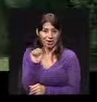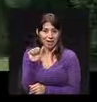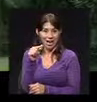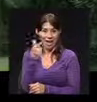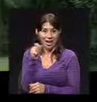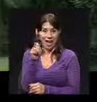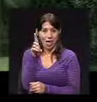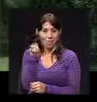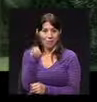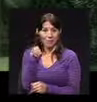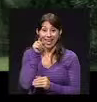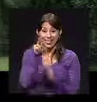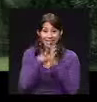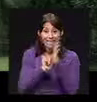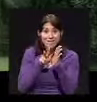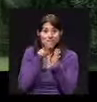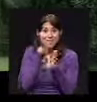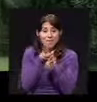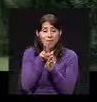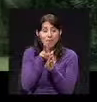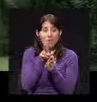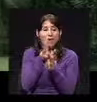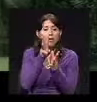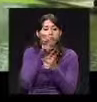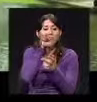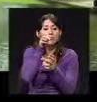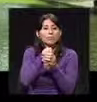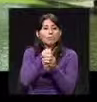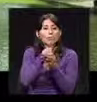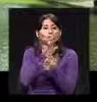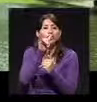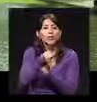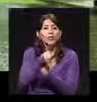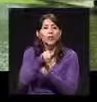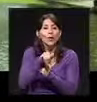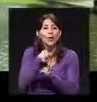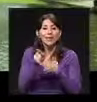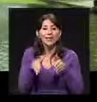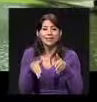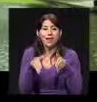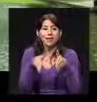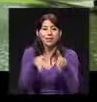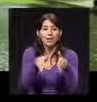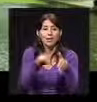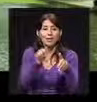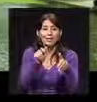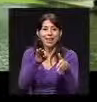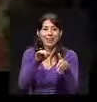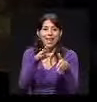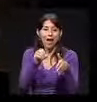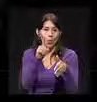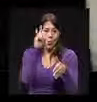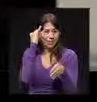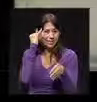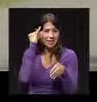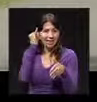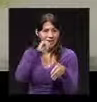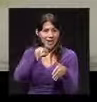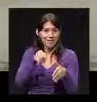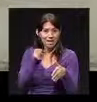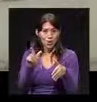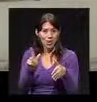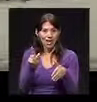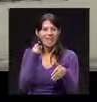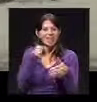Salgado. El filme documenta el proyecto Discamino de Santiago, iniciativa de Javier Luque. El